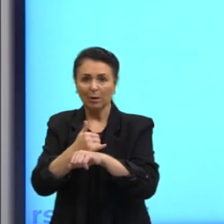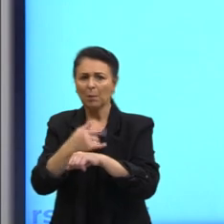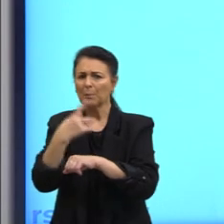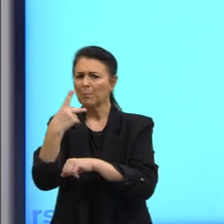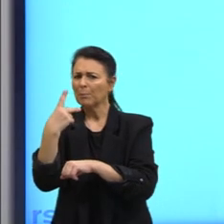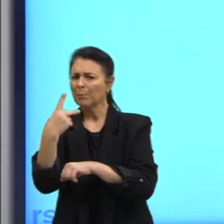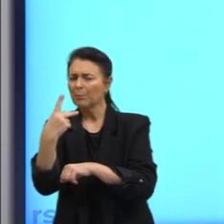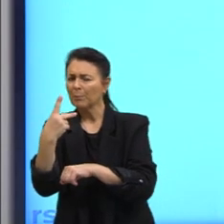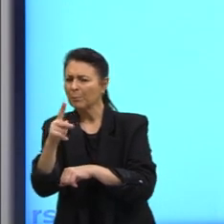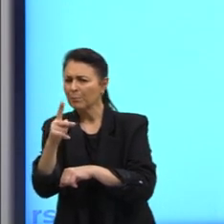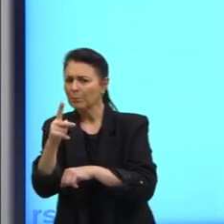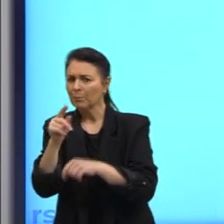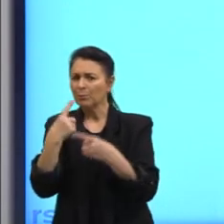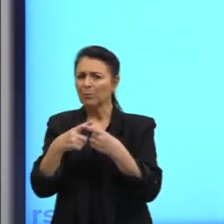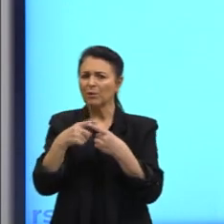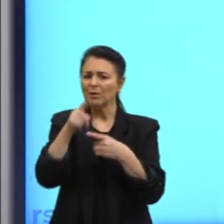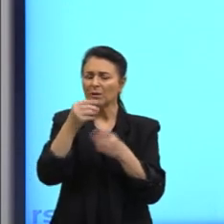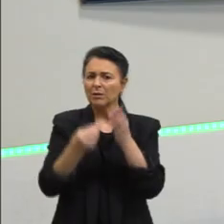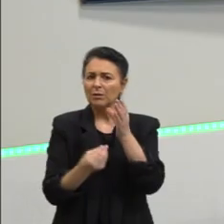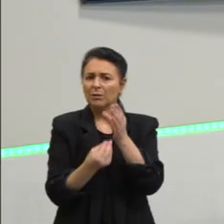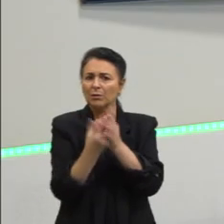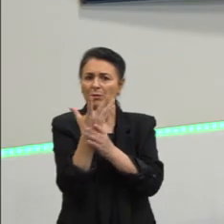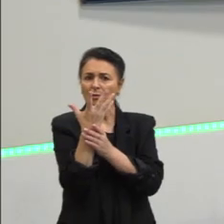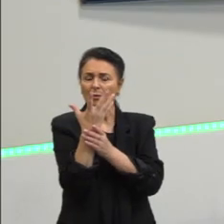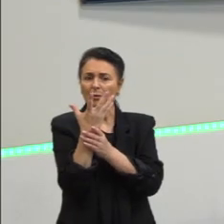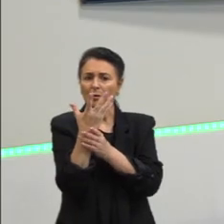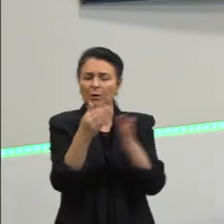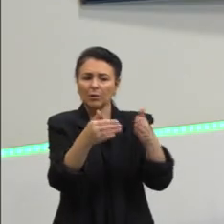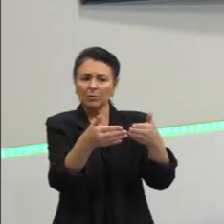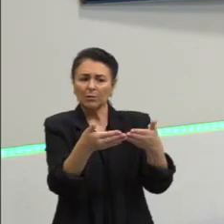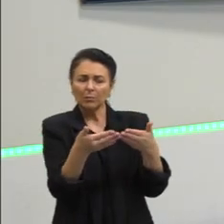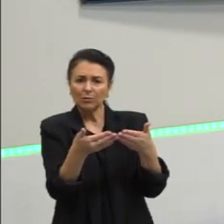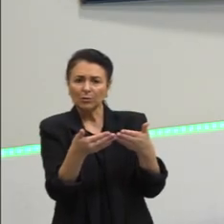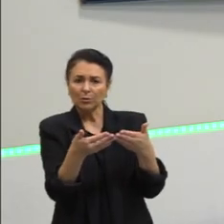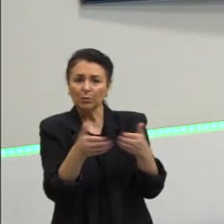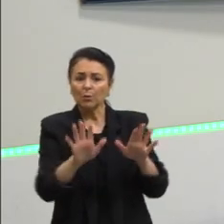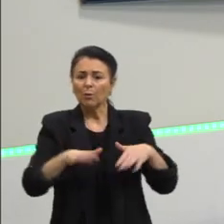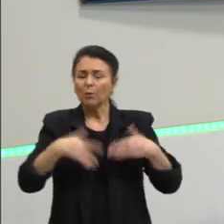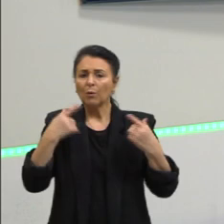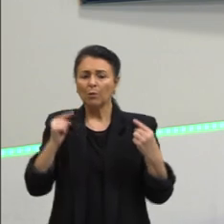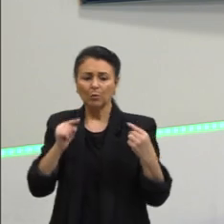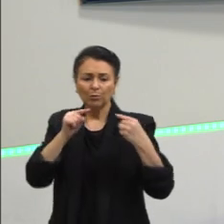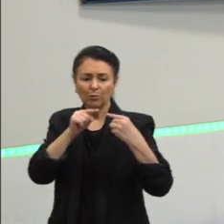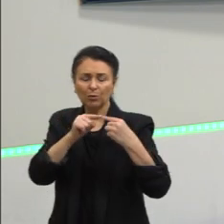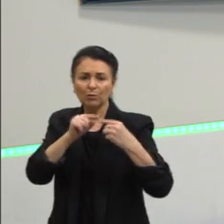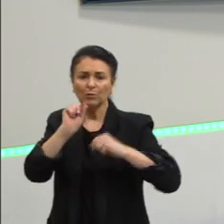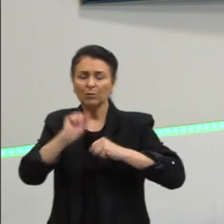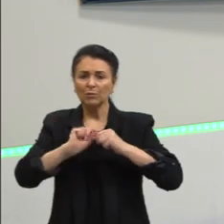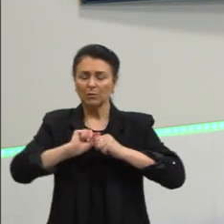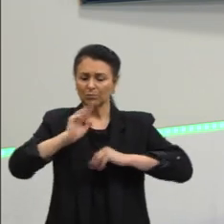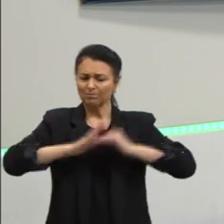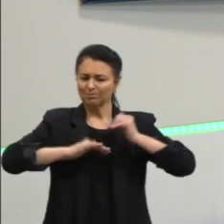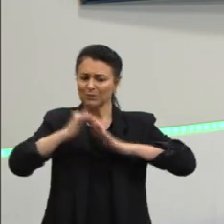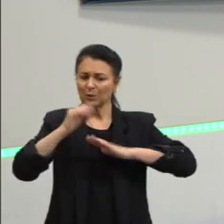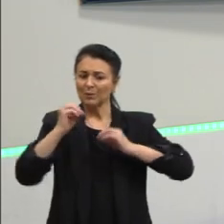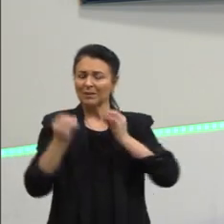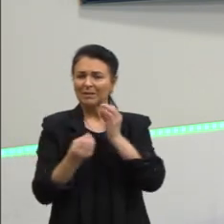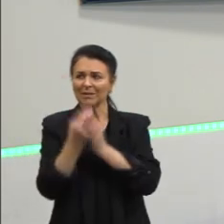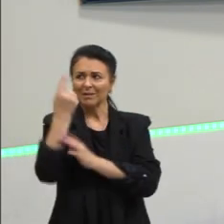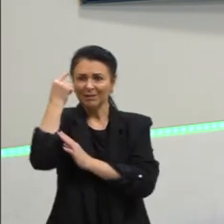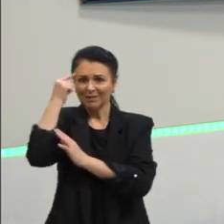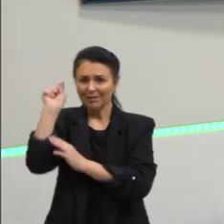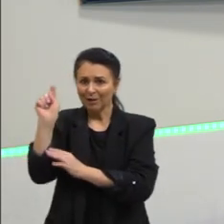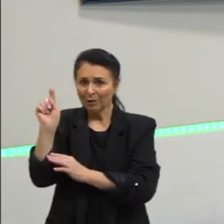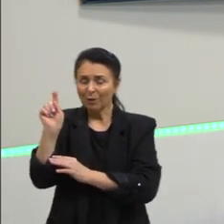que mostra que la cuestión está pediendo cuál es el objetivo de la construcción o de la creación de esta